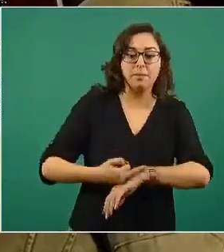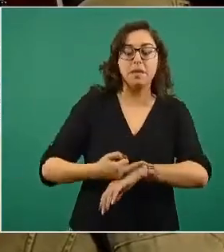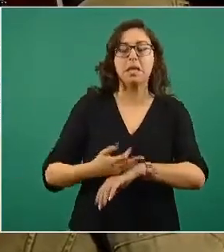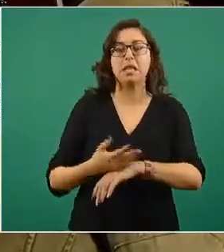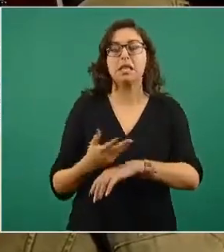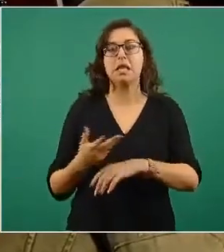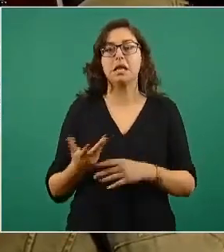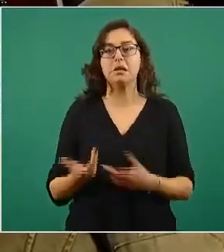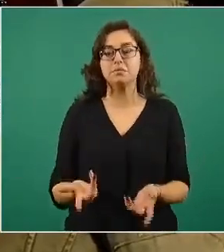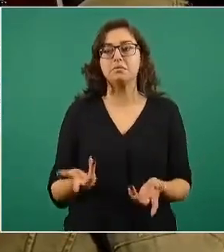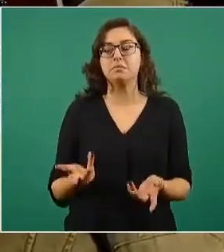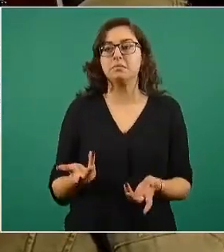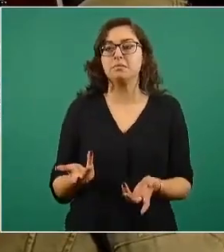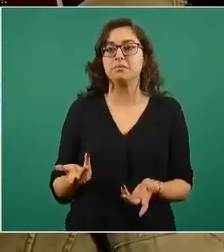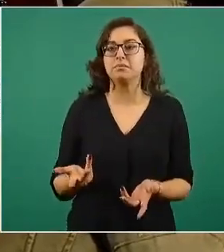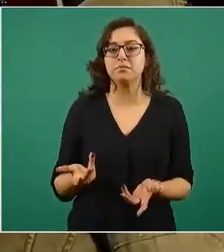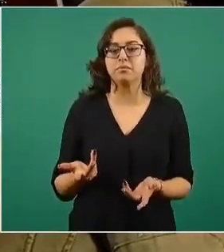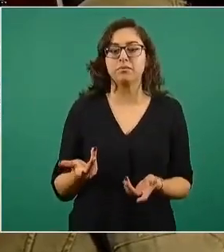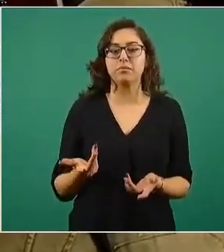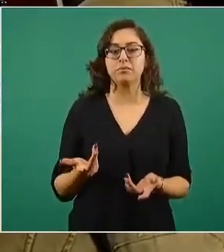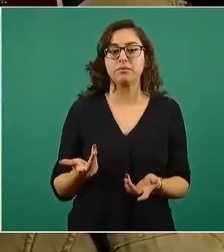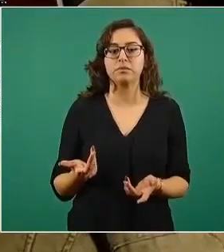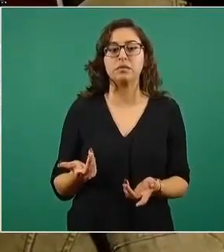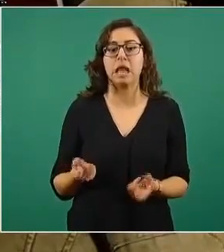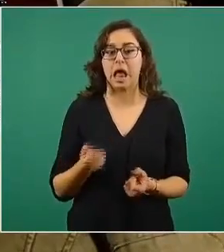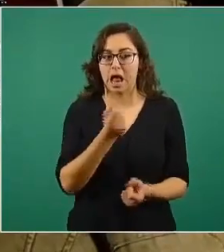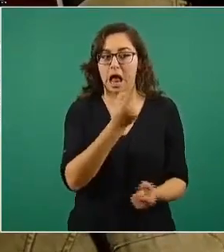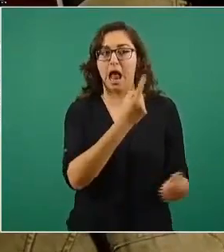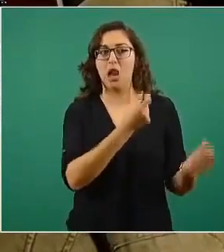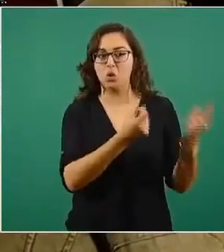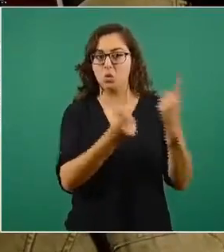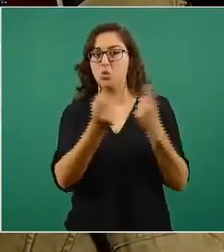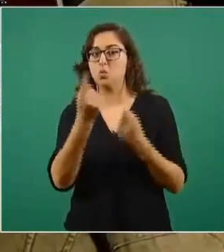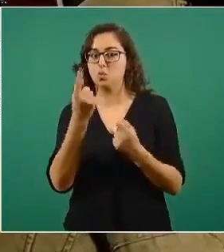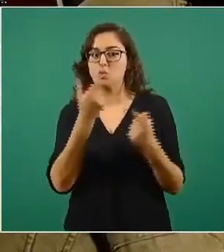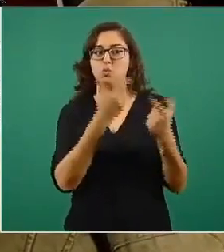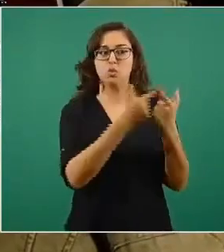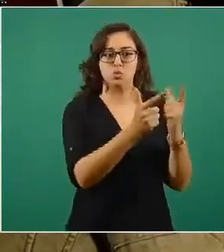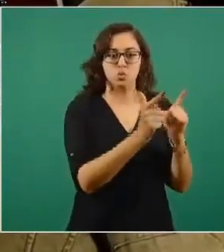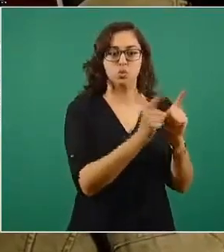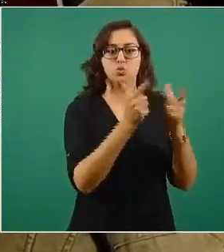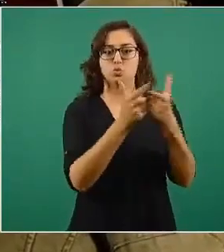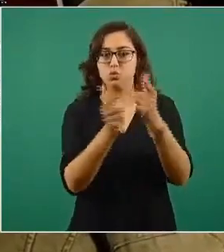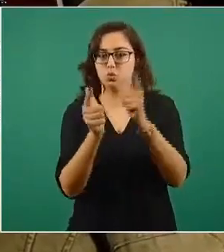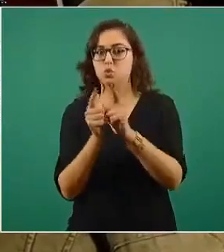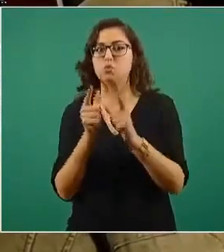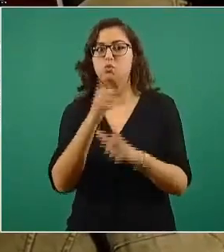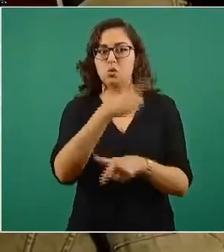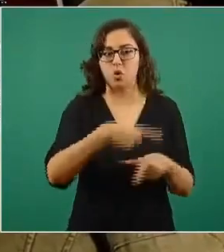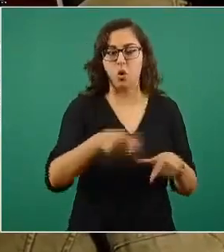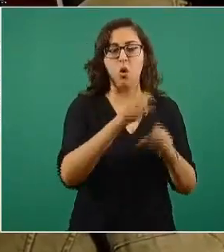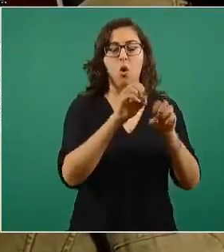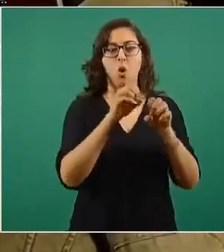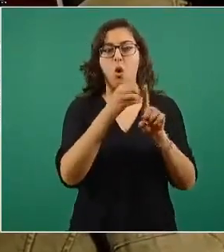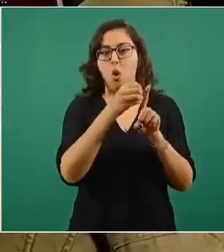pasada el doctor Alomía, grupos bien identificados, bien consolidados, fuertes de